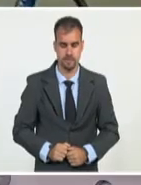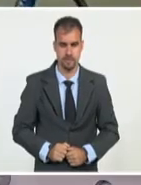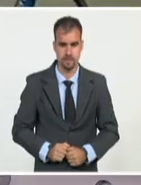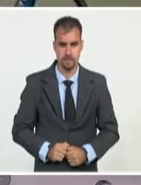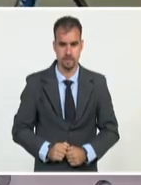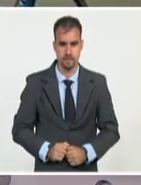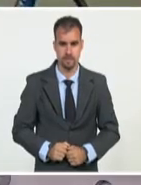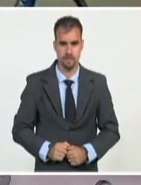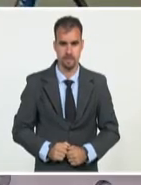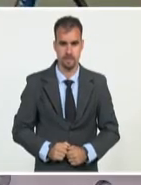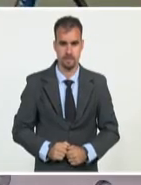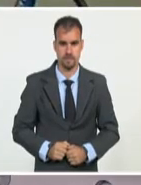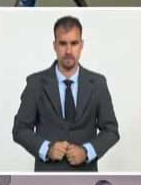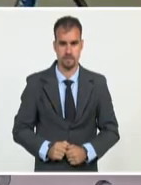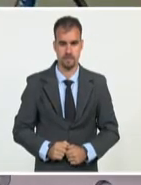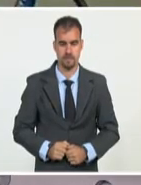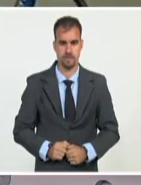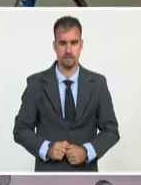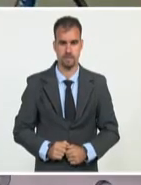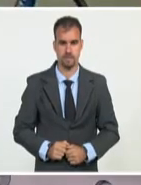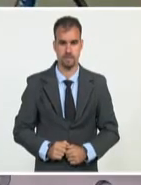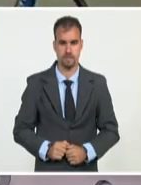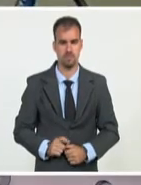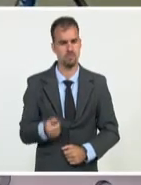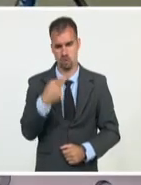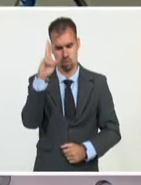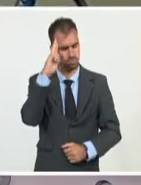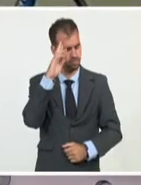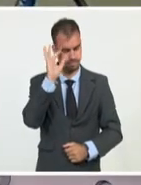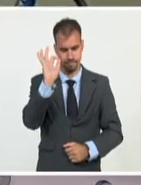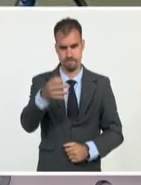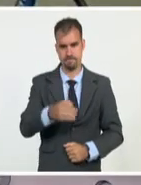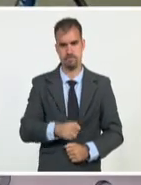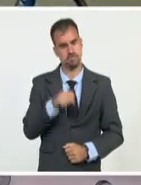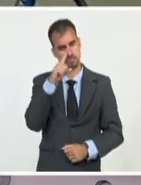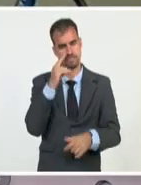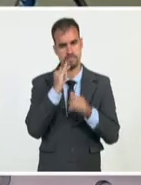Lo recordaremos siempre. Y hasta aquí el deporte. Buenas noches.